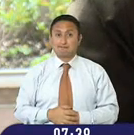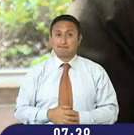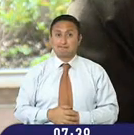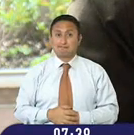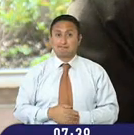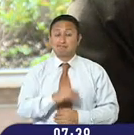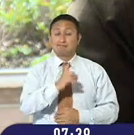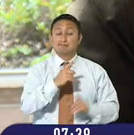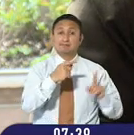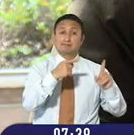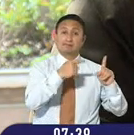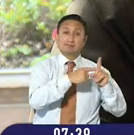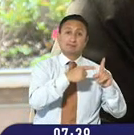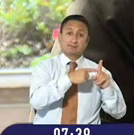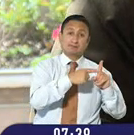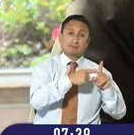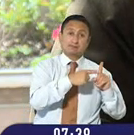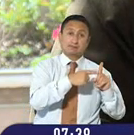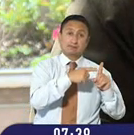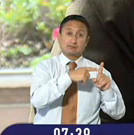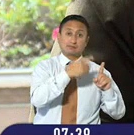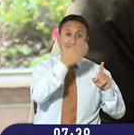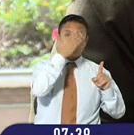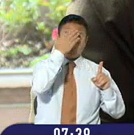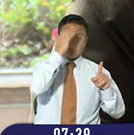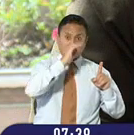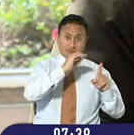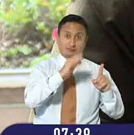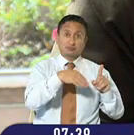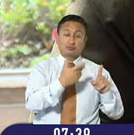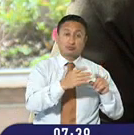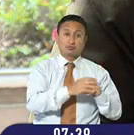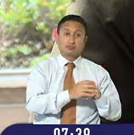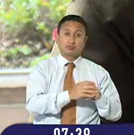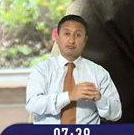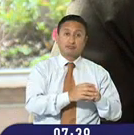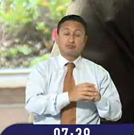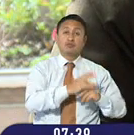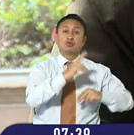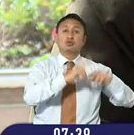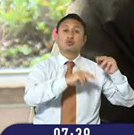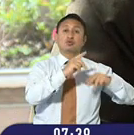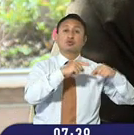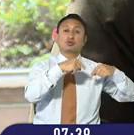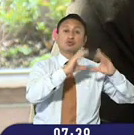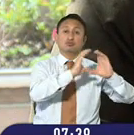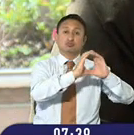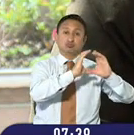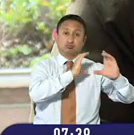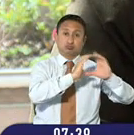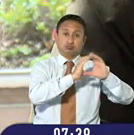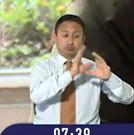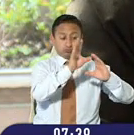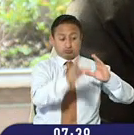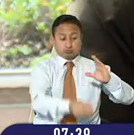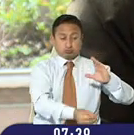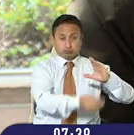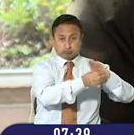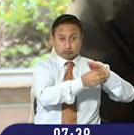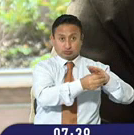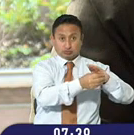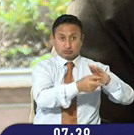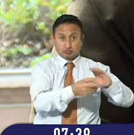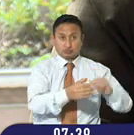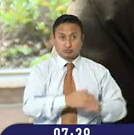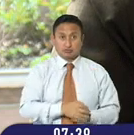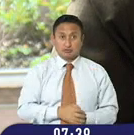tenía un conocimiento en realizar doble fondos a los contenedores de carga